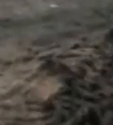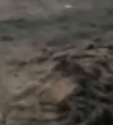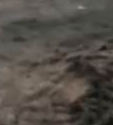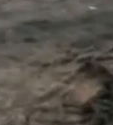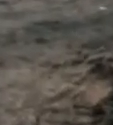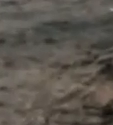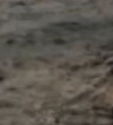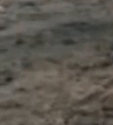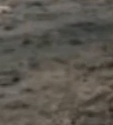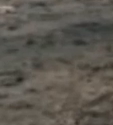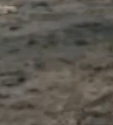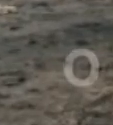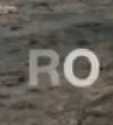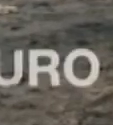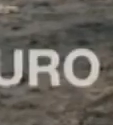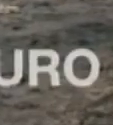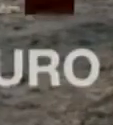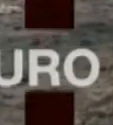construir.